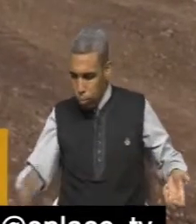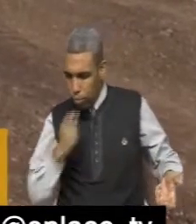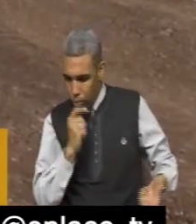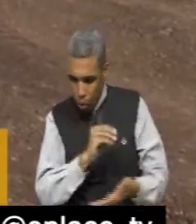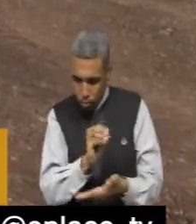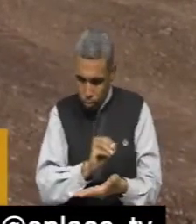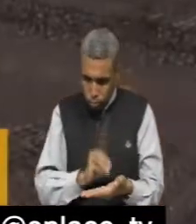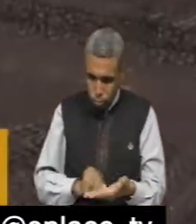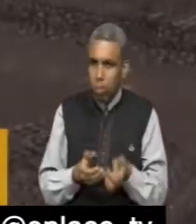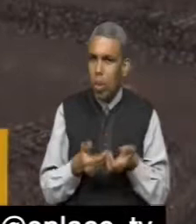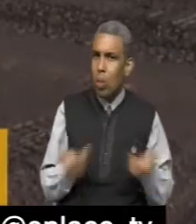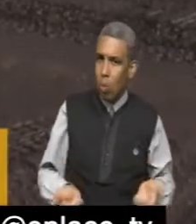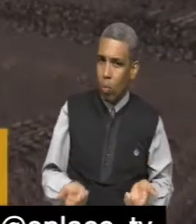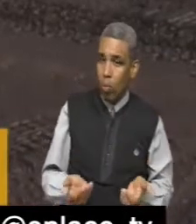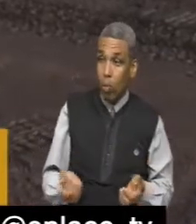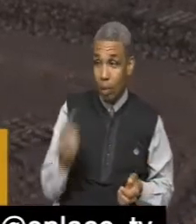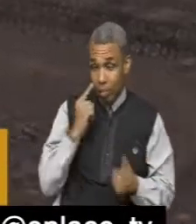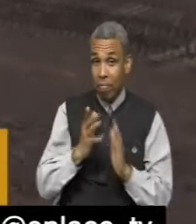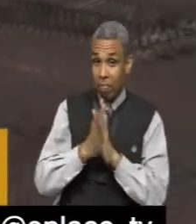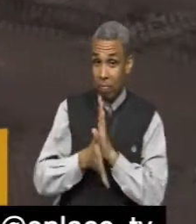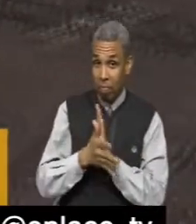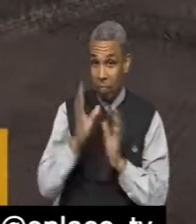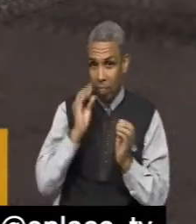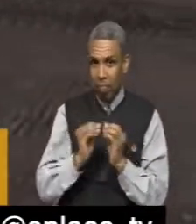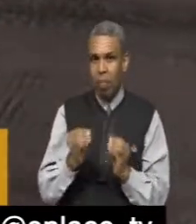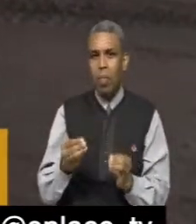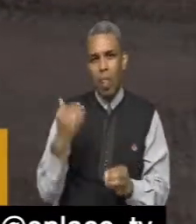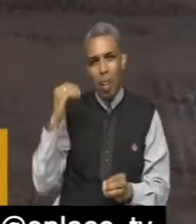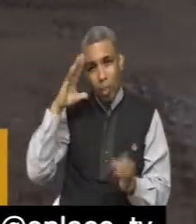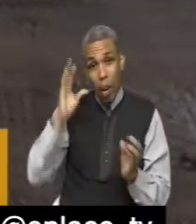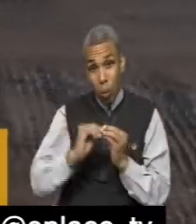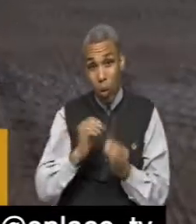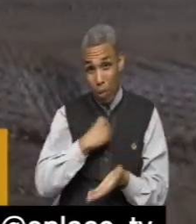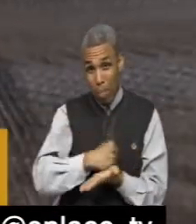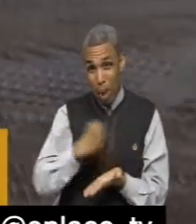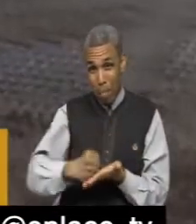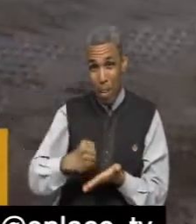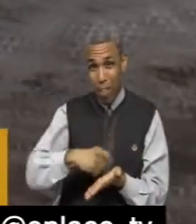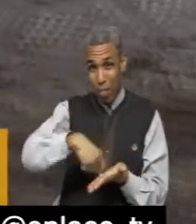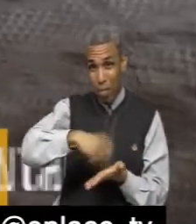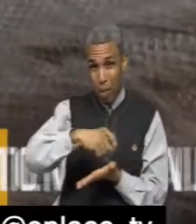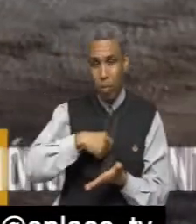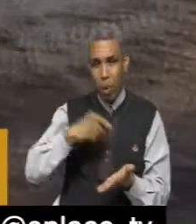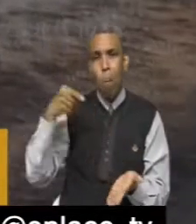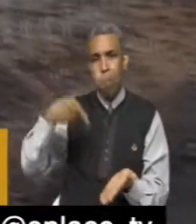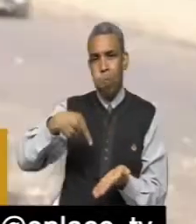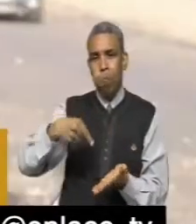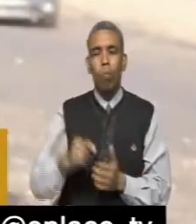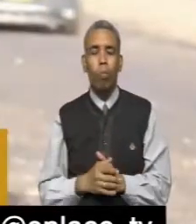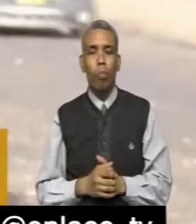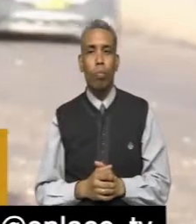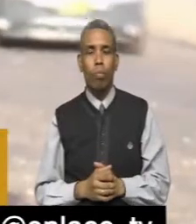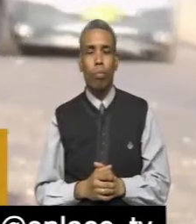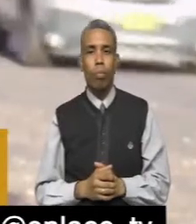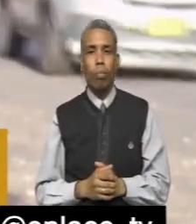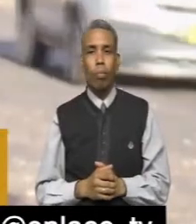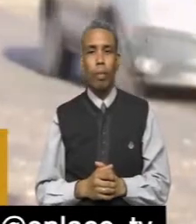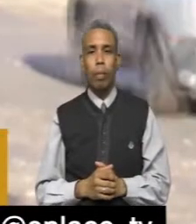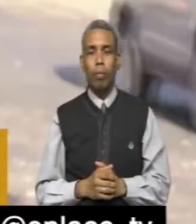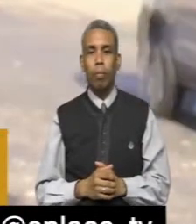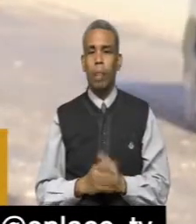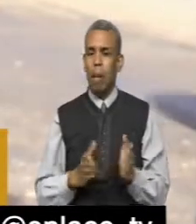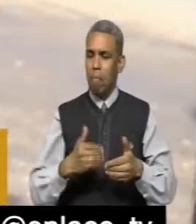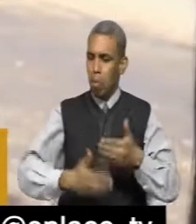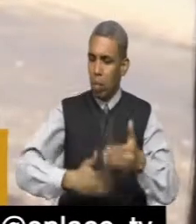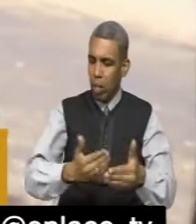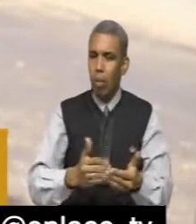centro, compromiso que también fue pactado en los acuerdos firmados el pasado 27 de mayo. Este es un proceso de mantenimiento, no